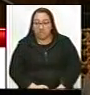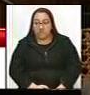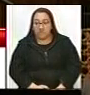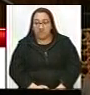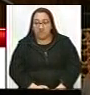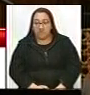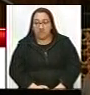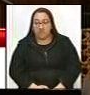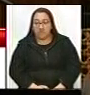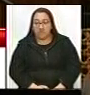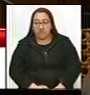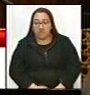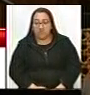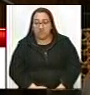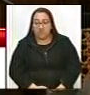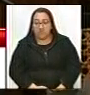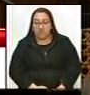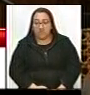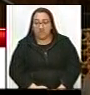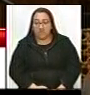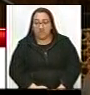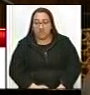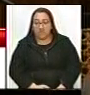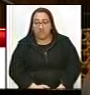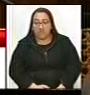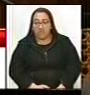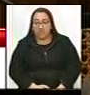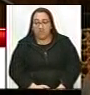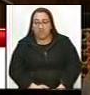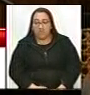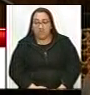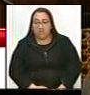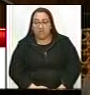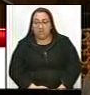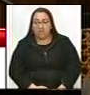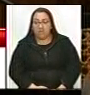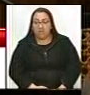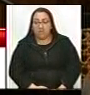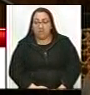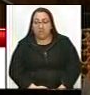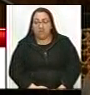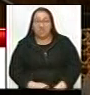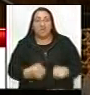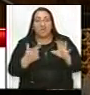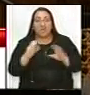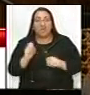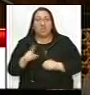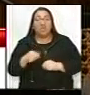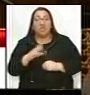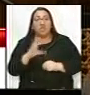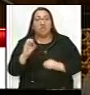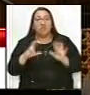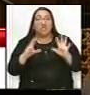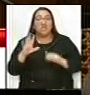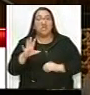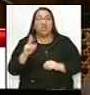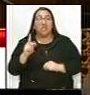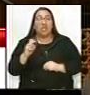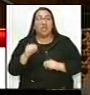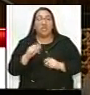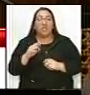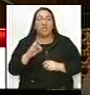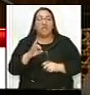y muchas gracias 70 mil 585 kilómetros de fibra óptica